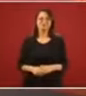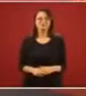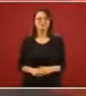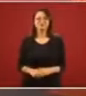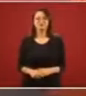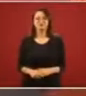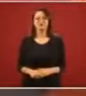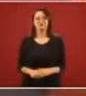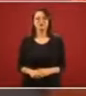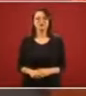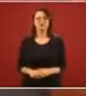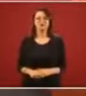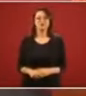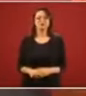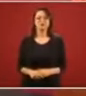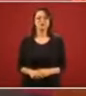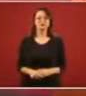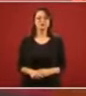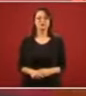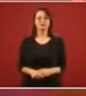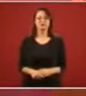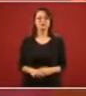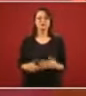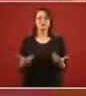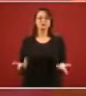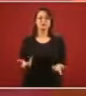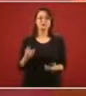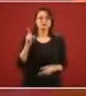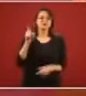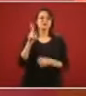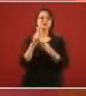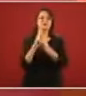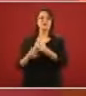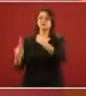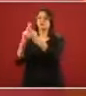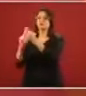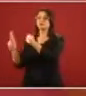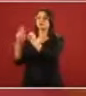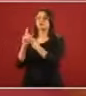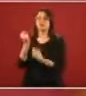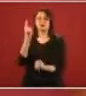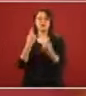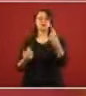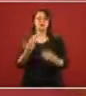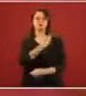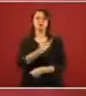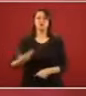Hay países en donde los ministros llegan a sus oficinas en bicicleta.